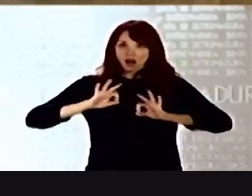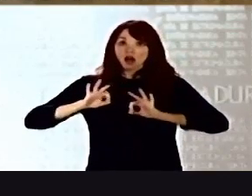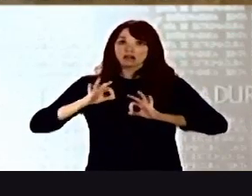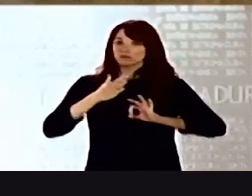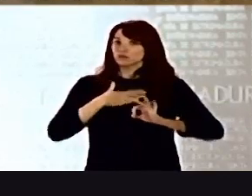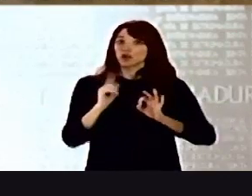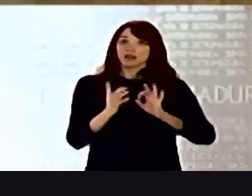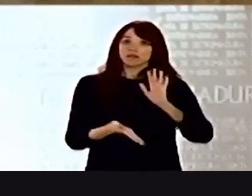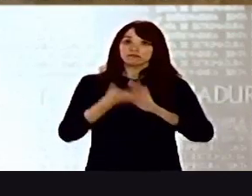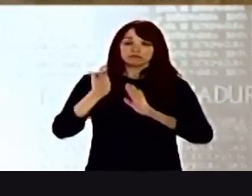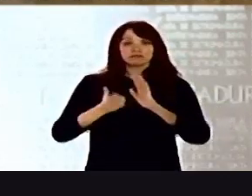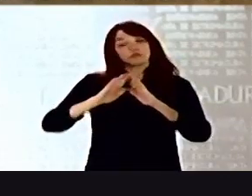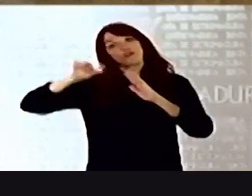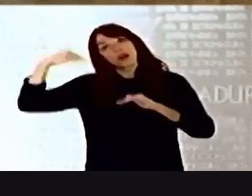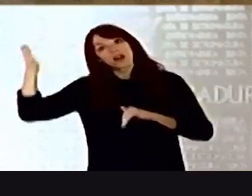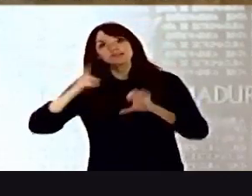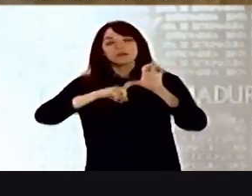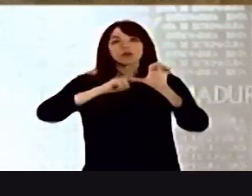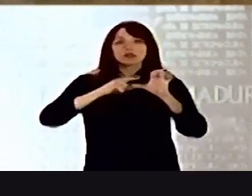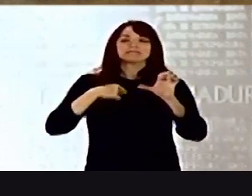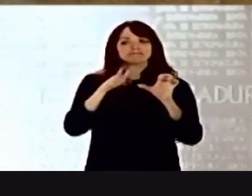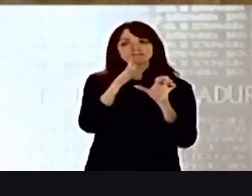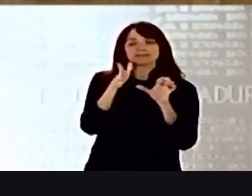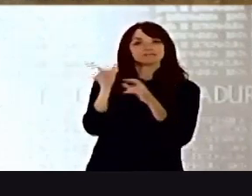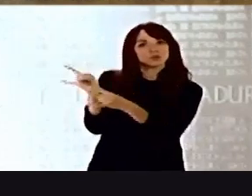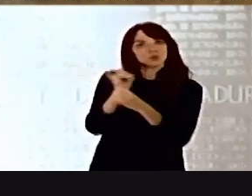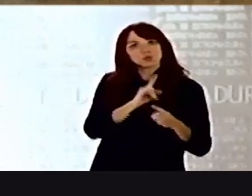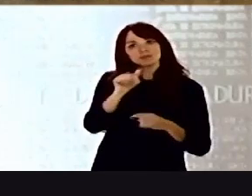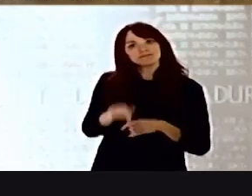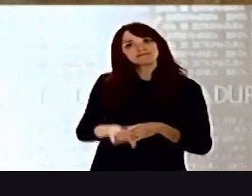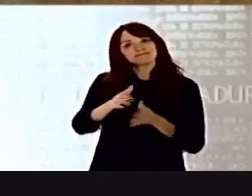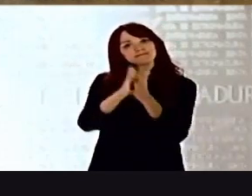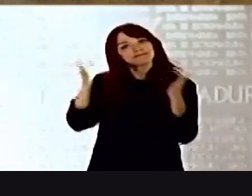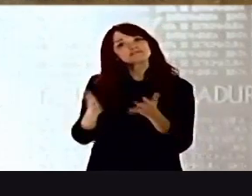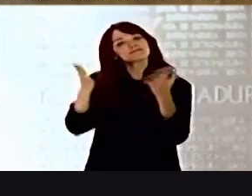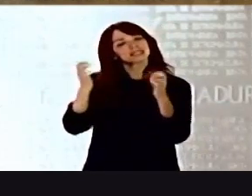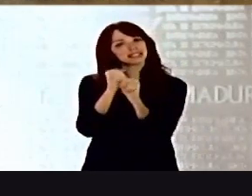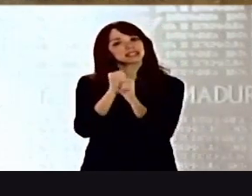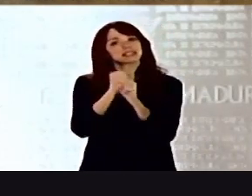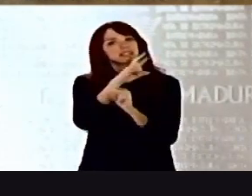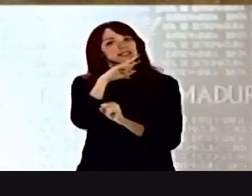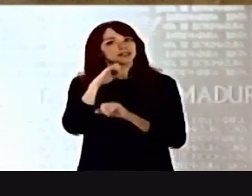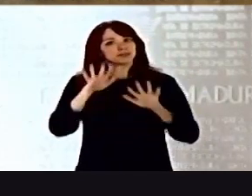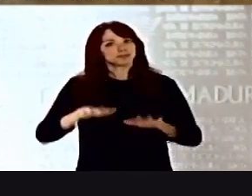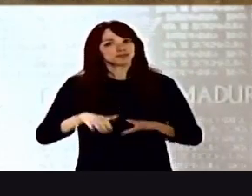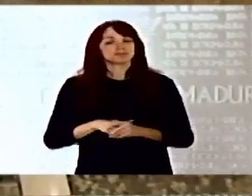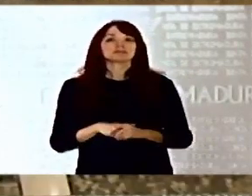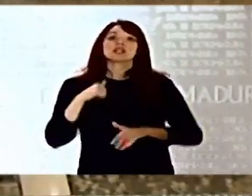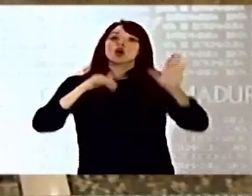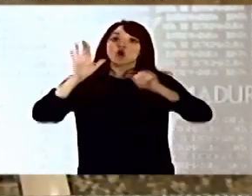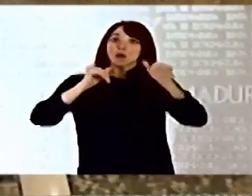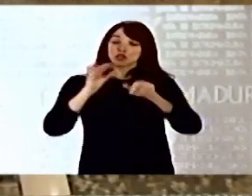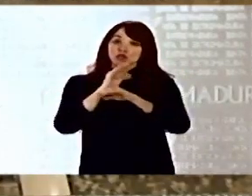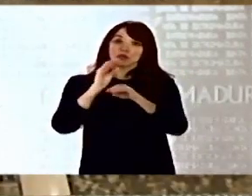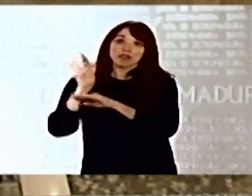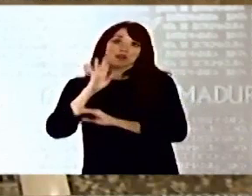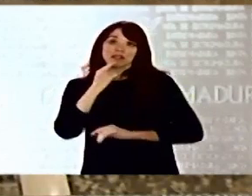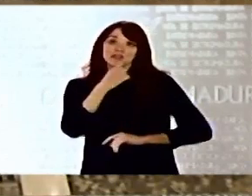que se vayan de Extremadura y que, por tanto, debemos incentivar ese empleo para que tenga lugar. Esta convocatoria de subvenciones, como les